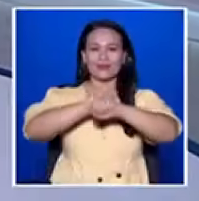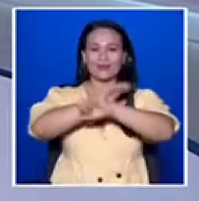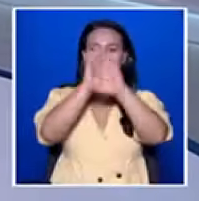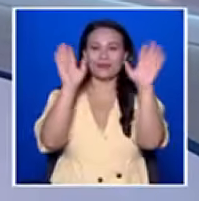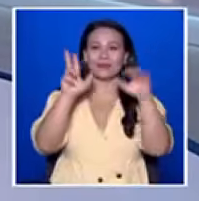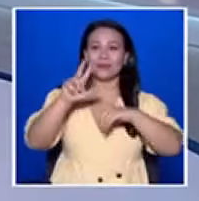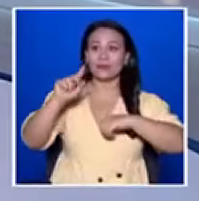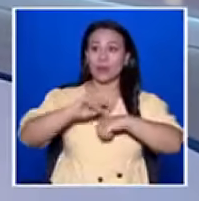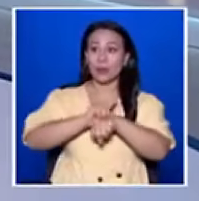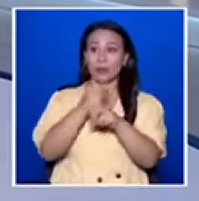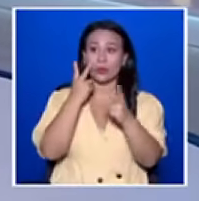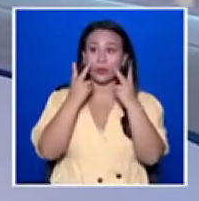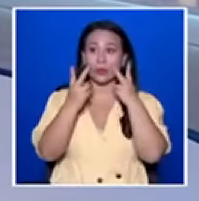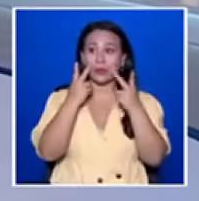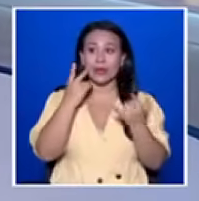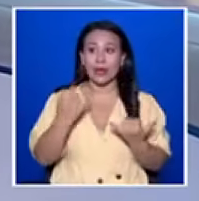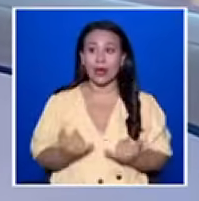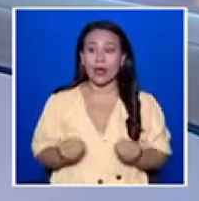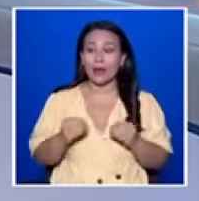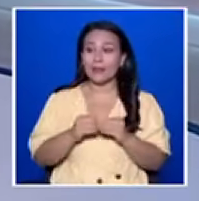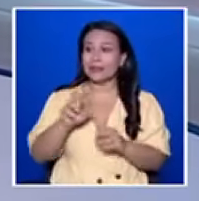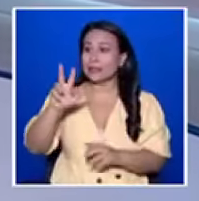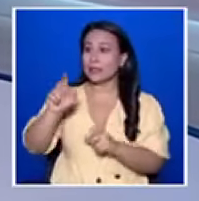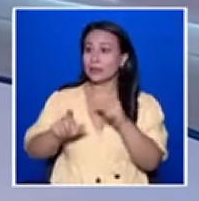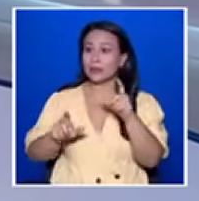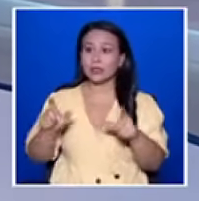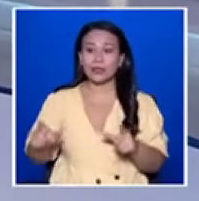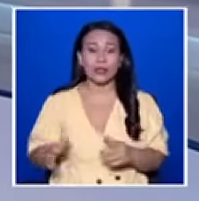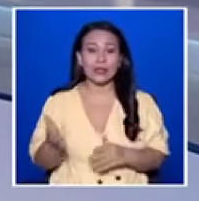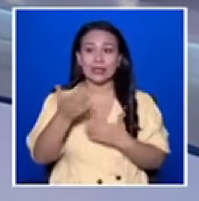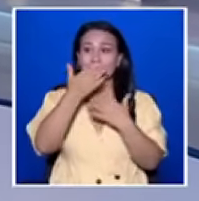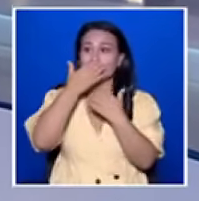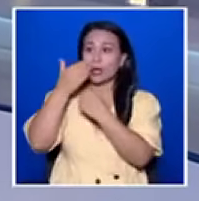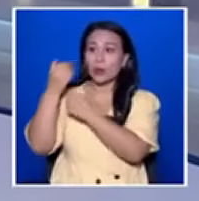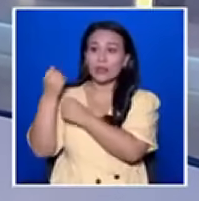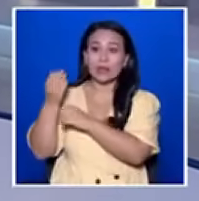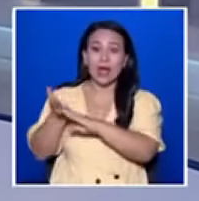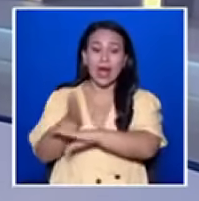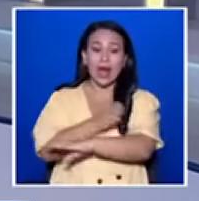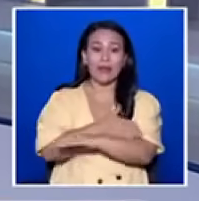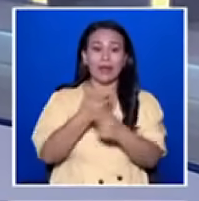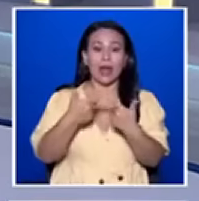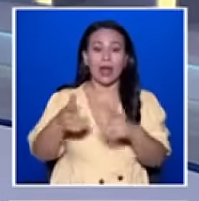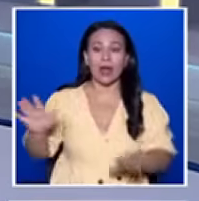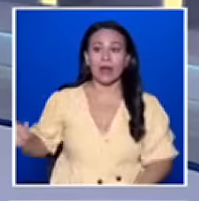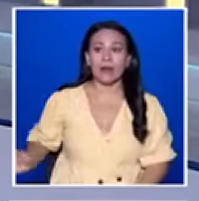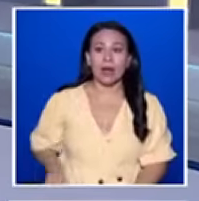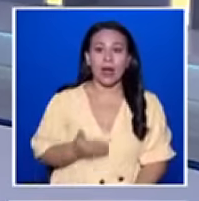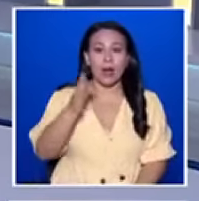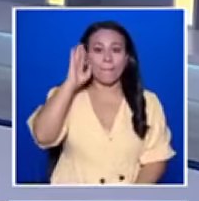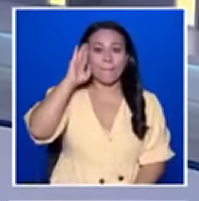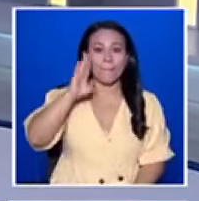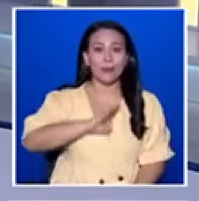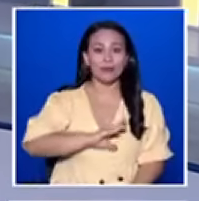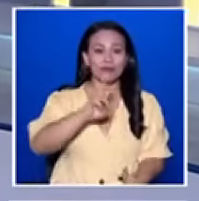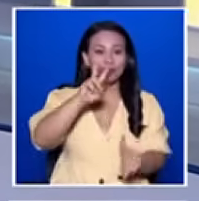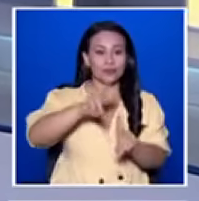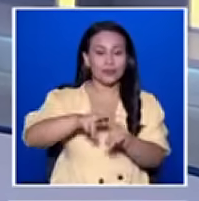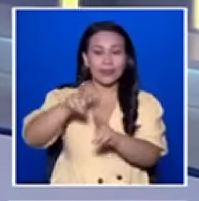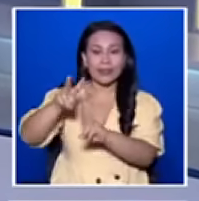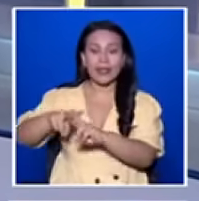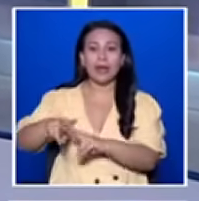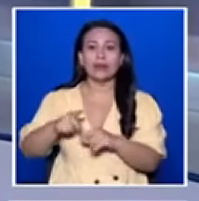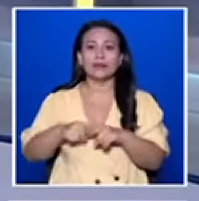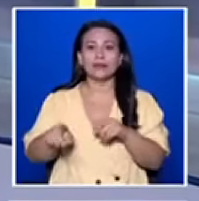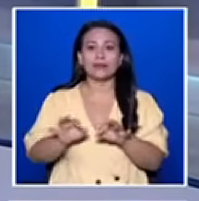mañana con 31 minutos. Continuamos. Tres personas que estaban secuestradas fueron liberadas por la policía tras varios allanamientos ejecutados